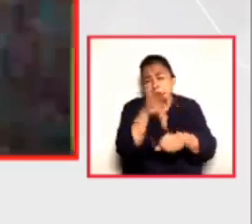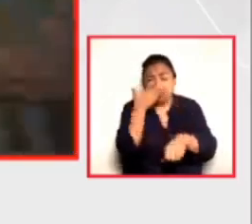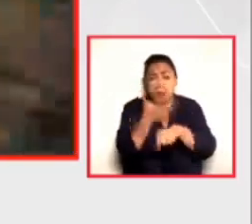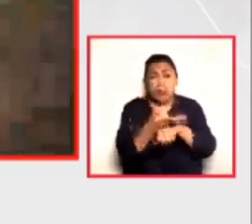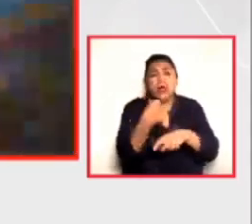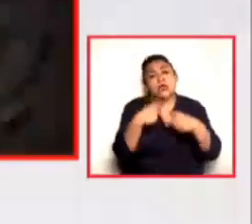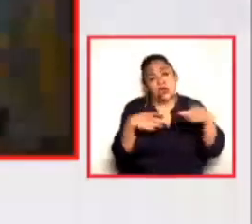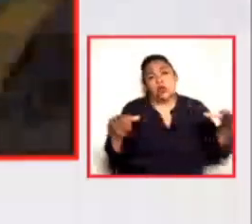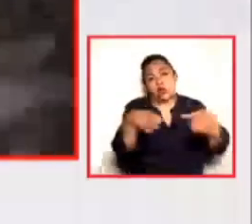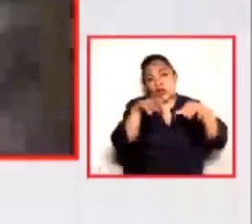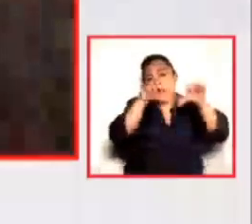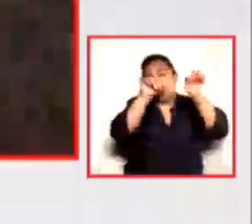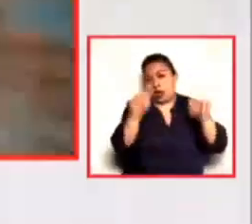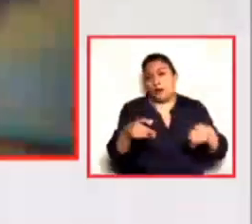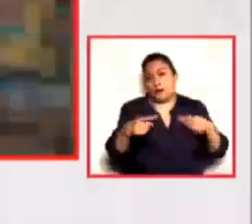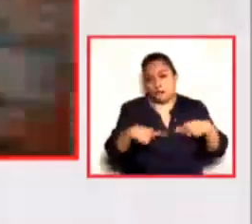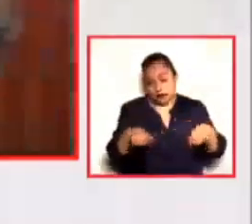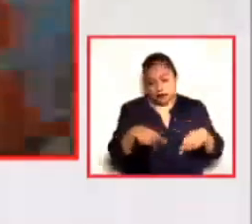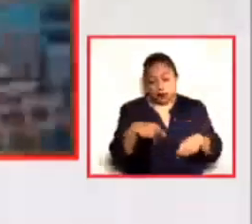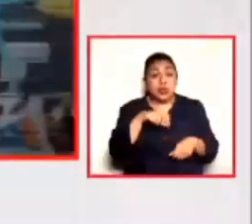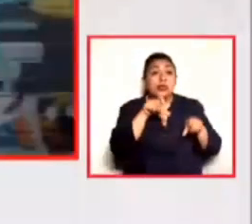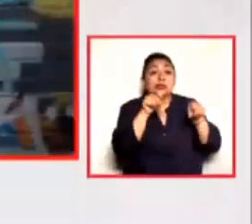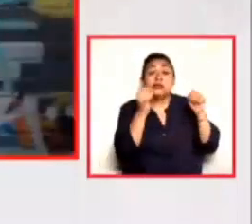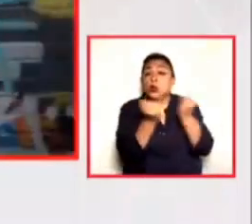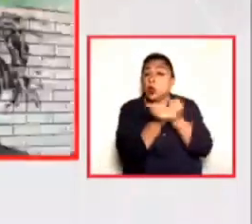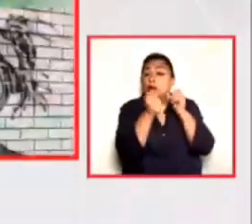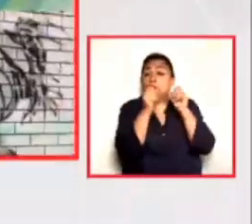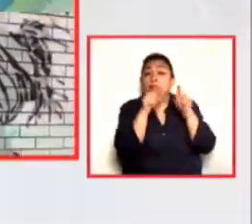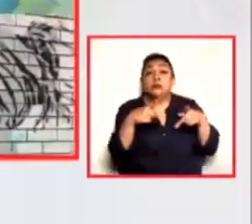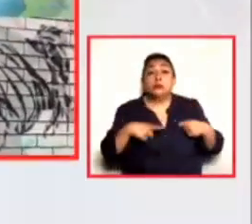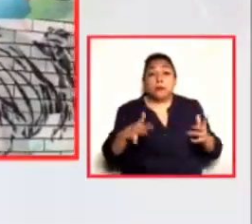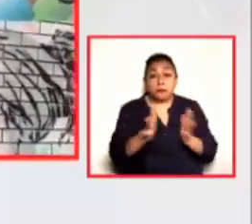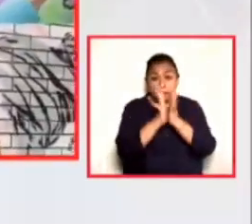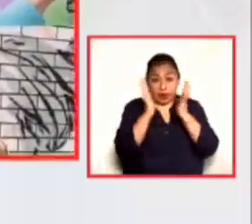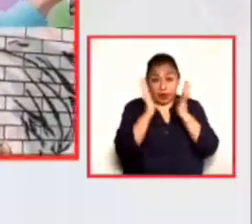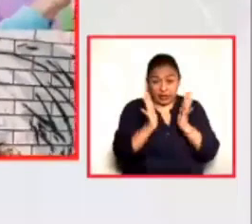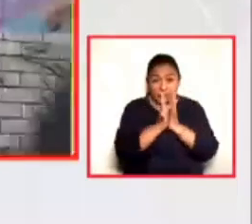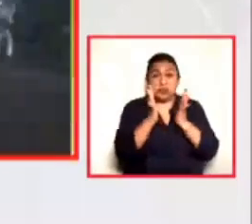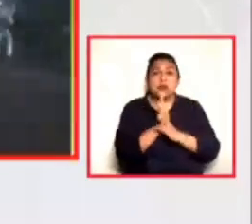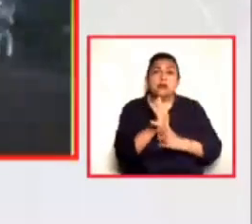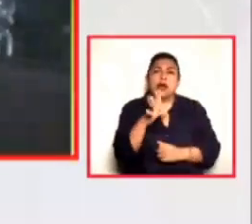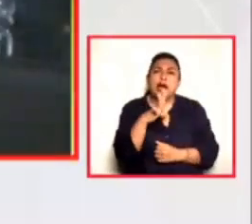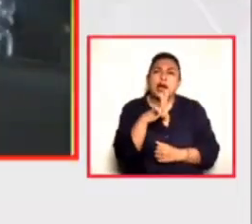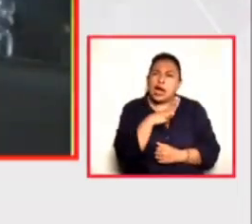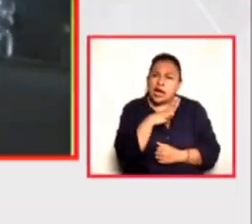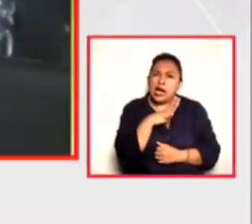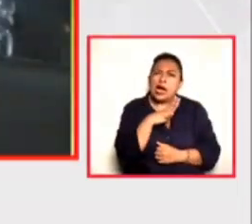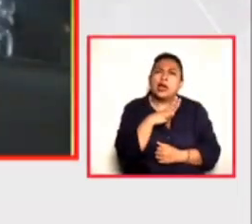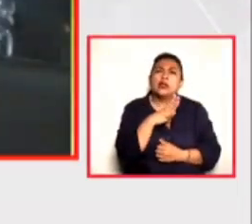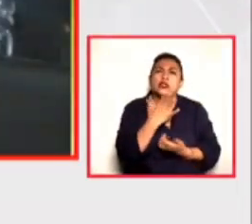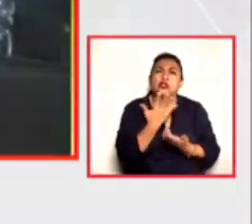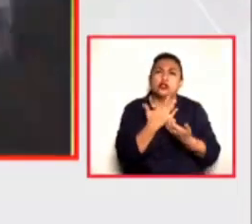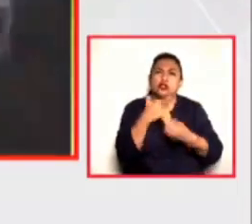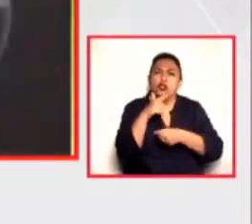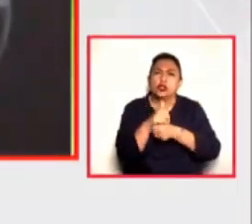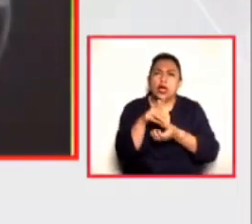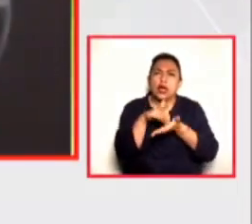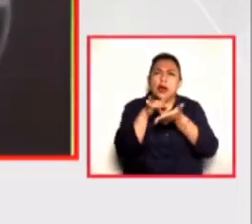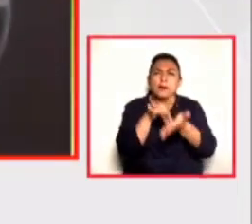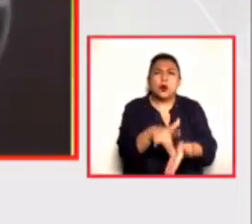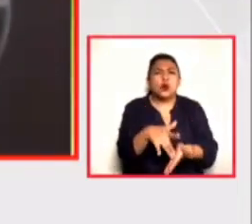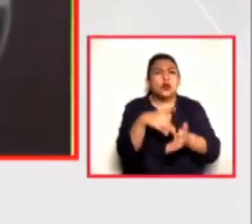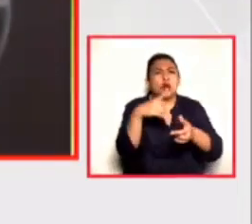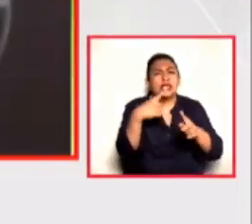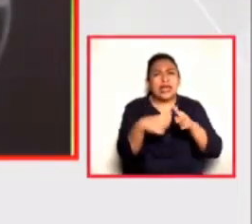artístico. También para la gente que participe, habrá una retribución social por parte de los artistas ganadores en